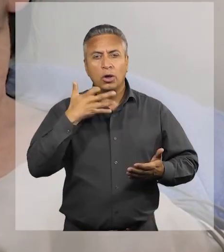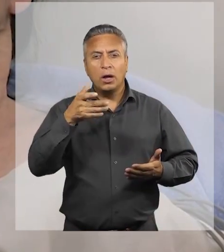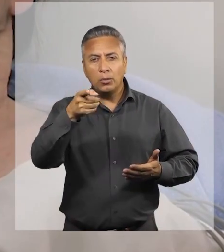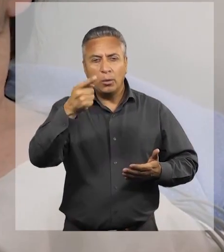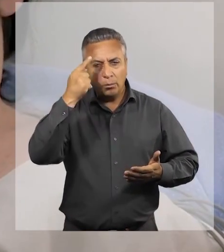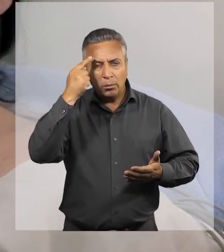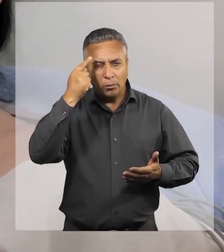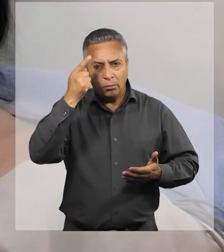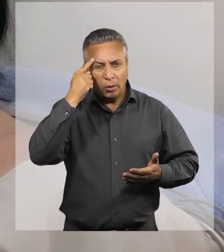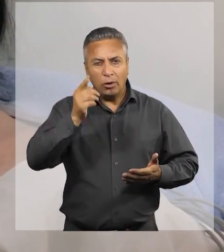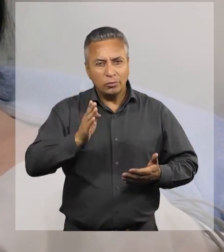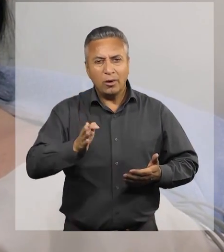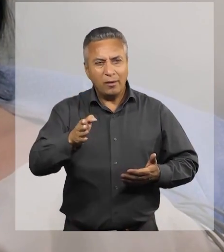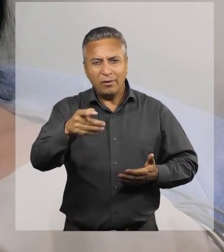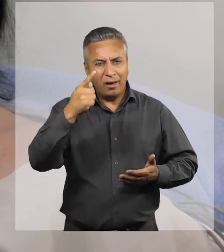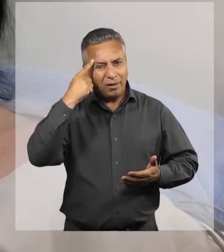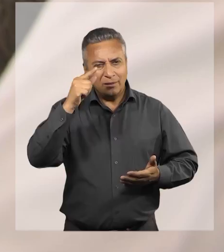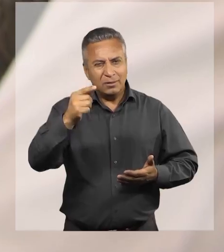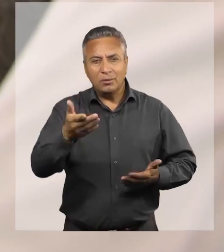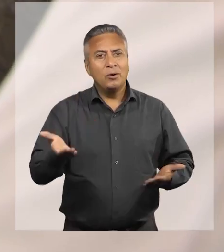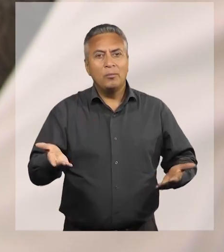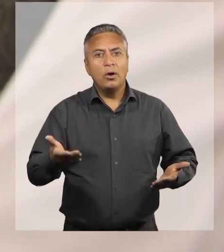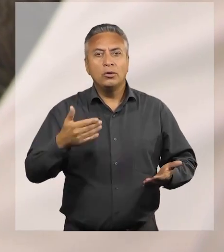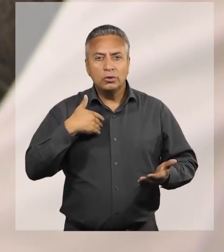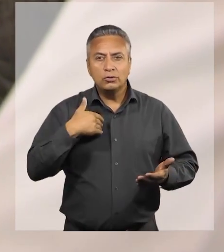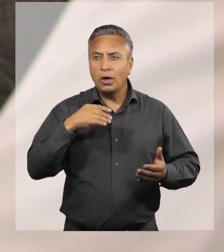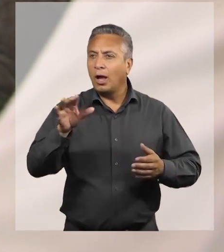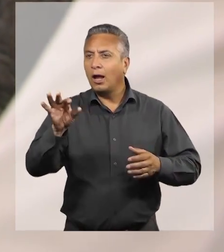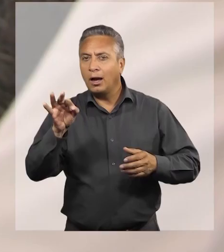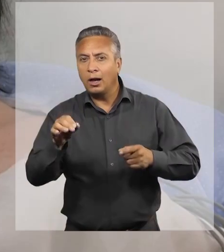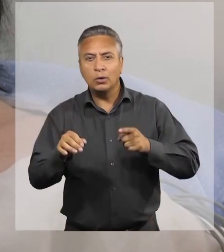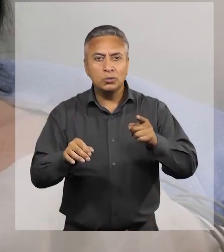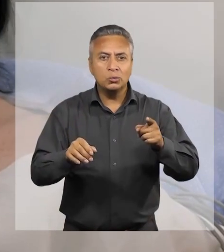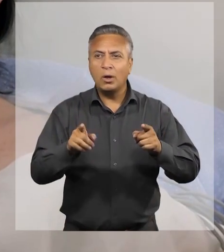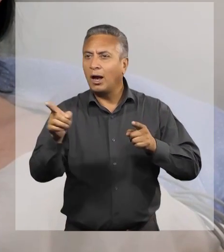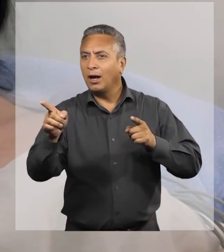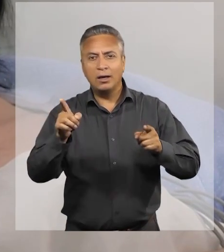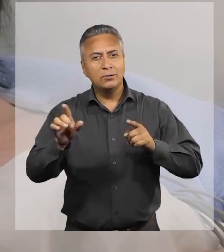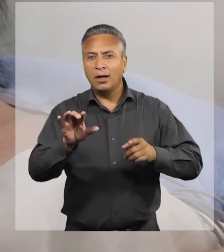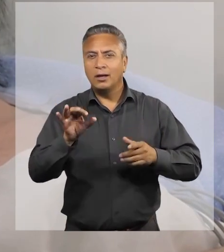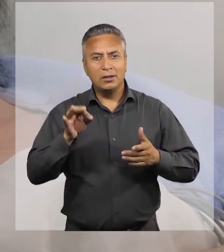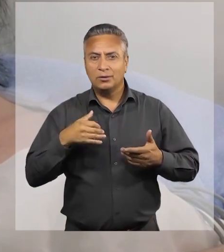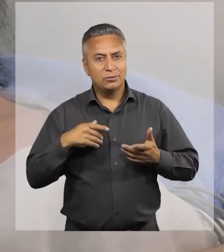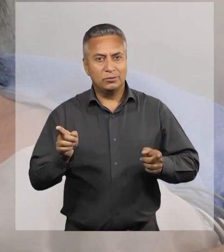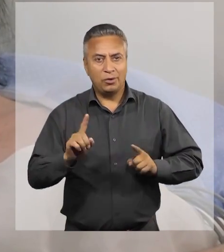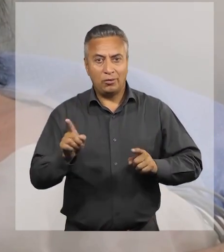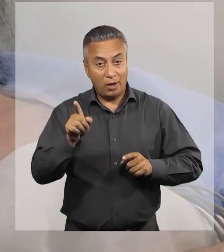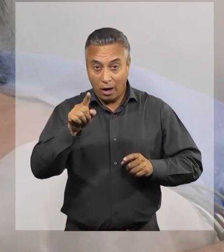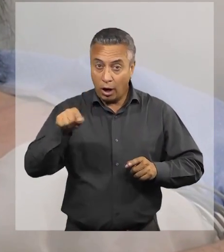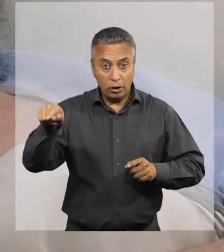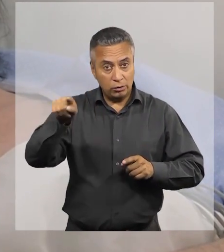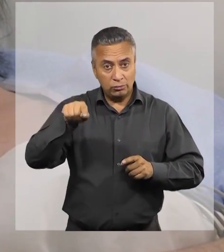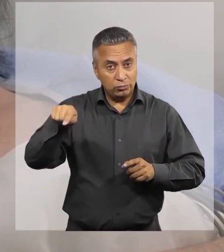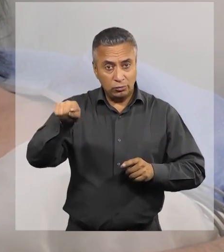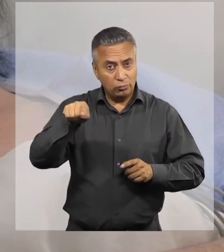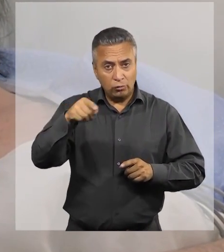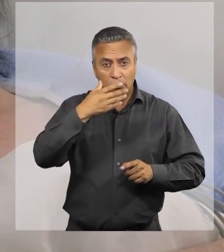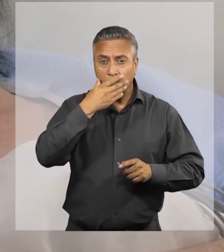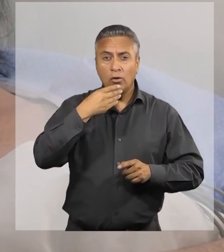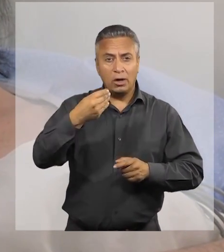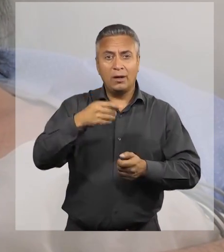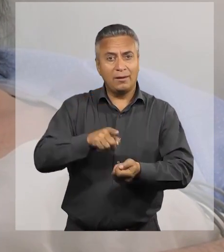sigue pensando esa tontería? ¿Cómo voy a elegir entre ellos y tú? Ellos son